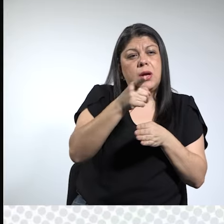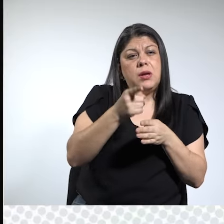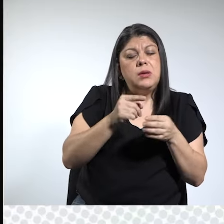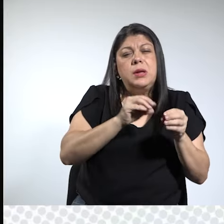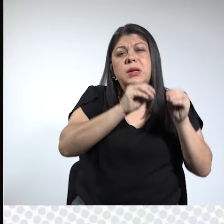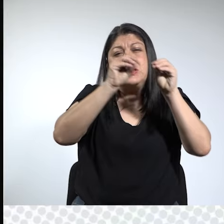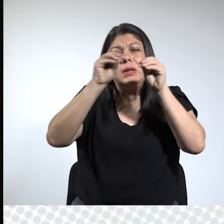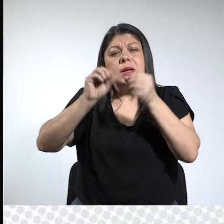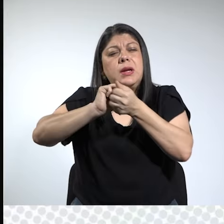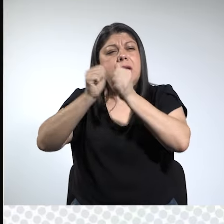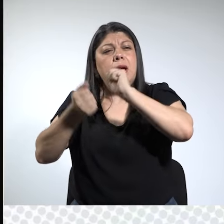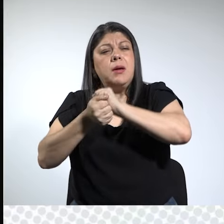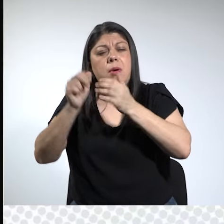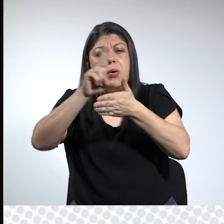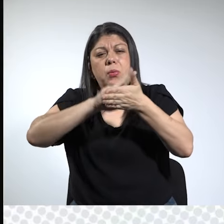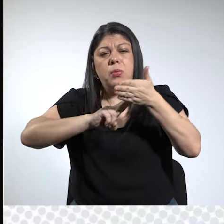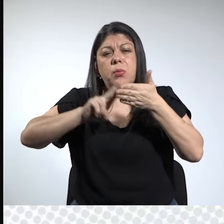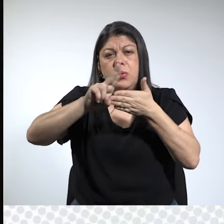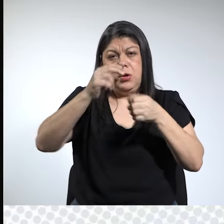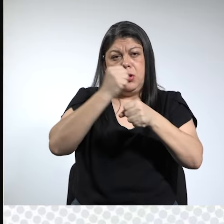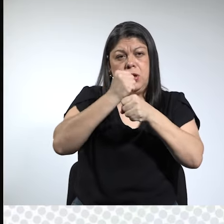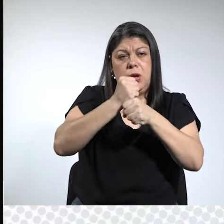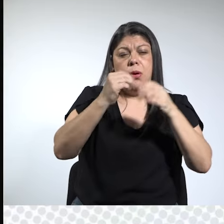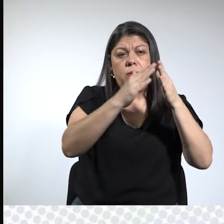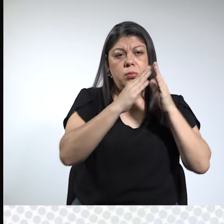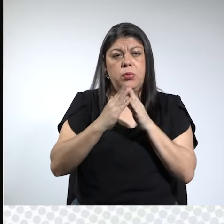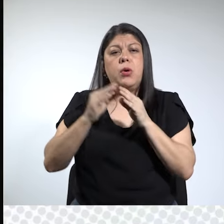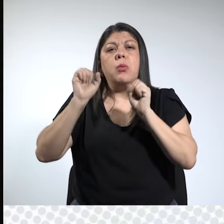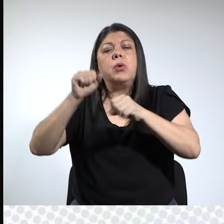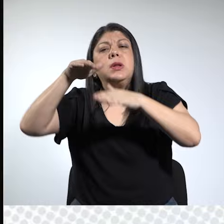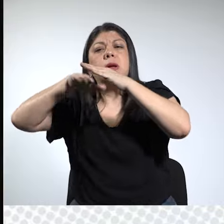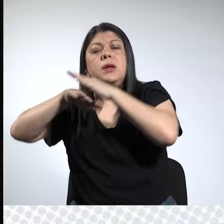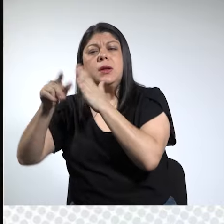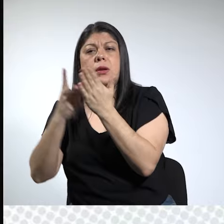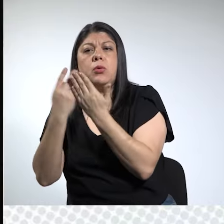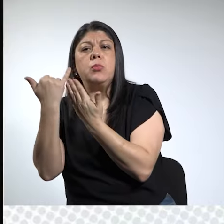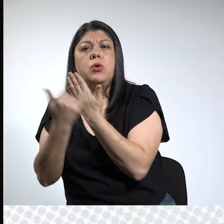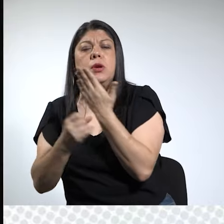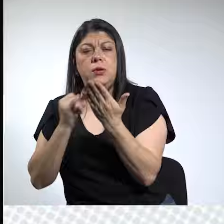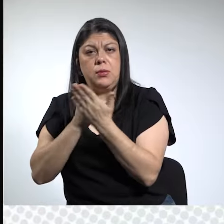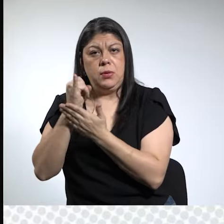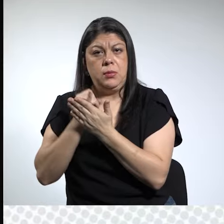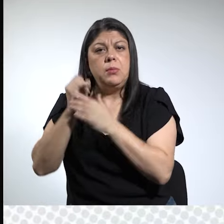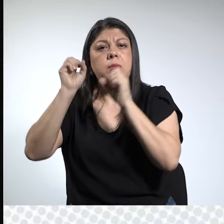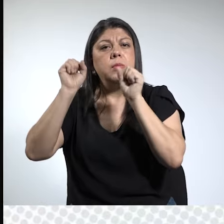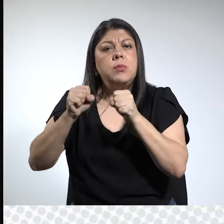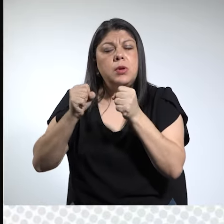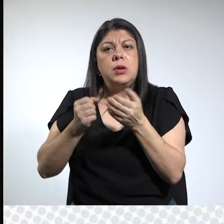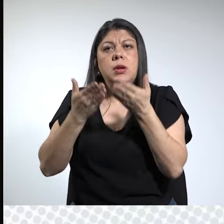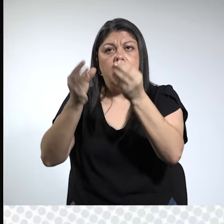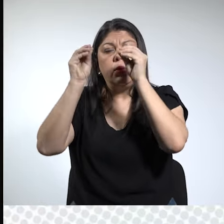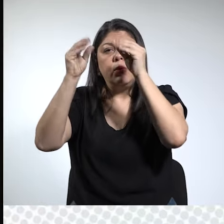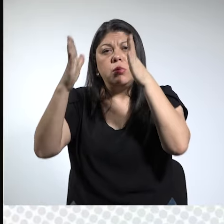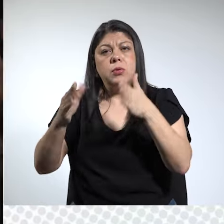trabajo comunal universitario en alguna comunidad, en lugar de eso ellos ingresan a un proyecto de investigación que tienen los profesores de la universidad, que es